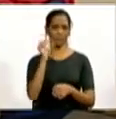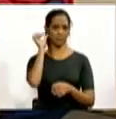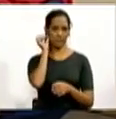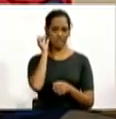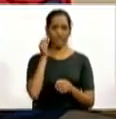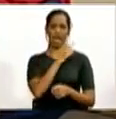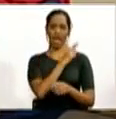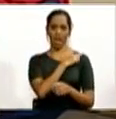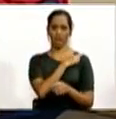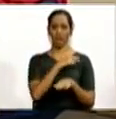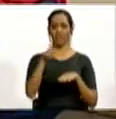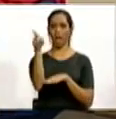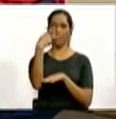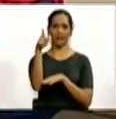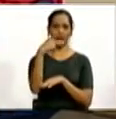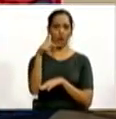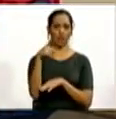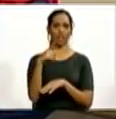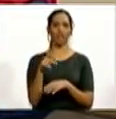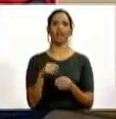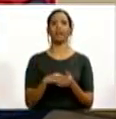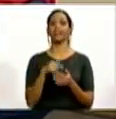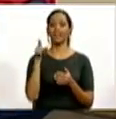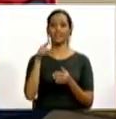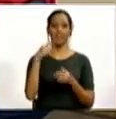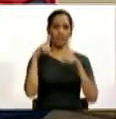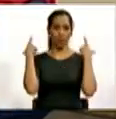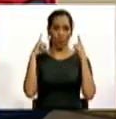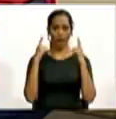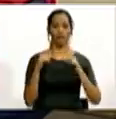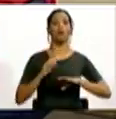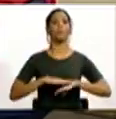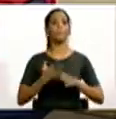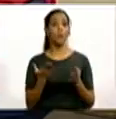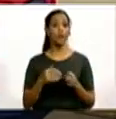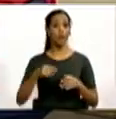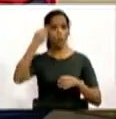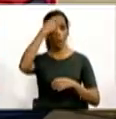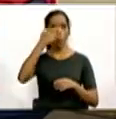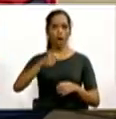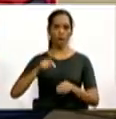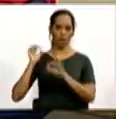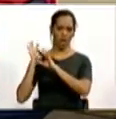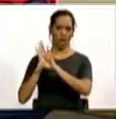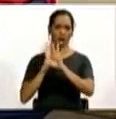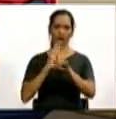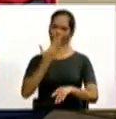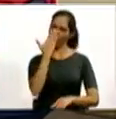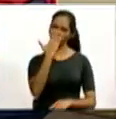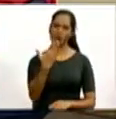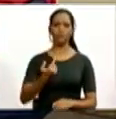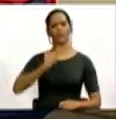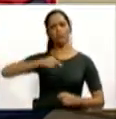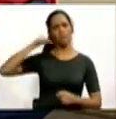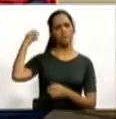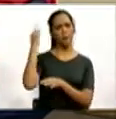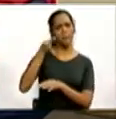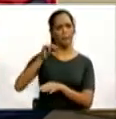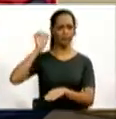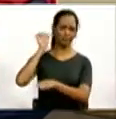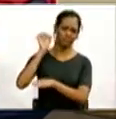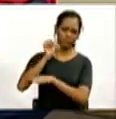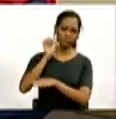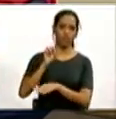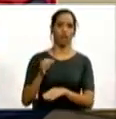jefa civil de la parroquia de Catelamar, a distintos compañeros que estaban ahí, porque el pueblo se movilizó a hacerle frente al tipo para decirle las cosas, como los